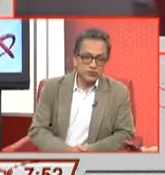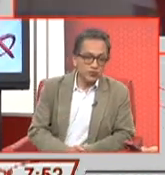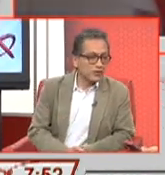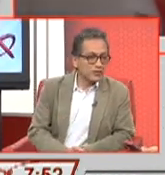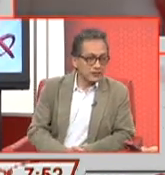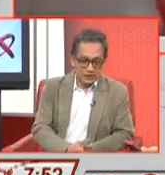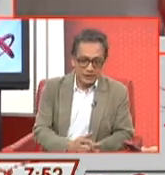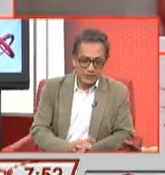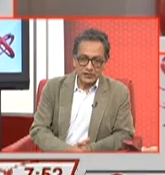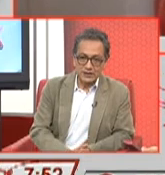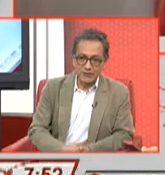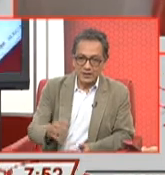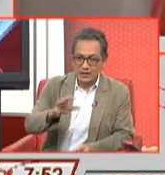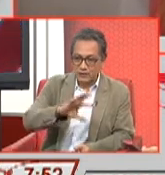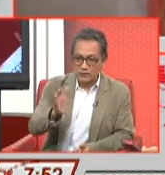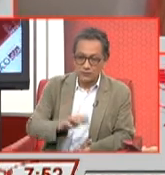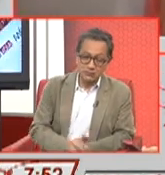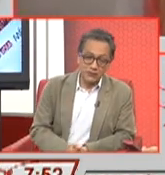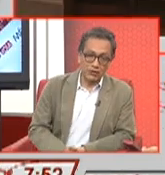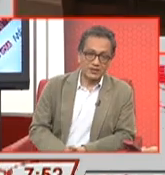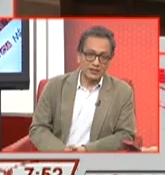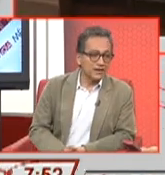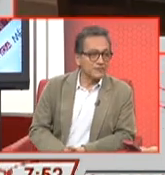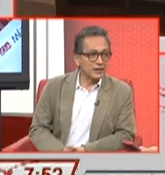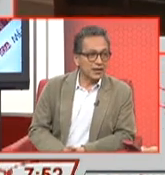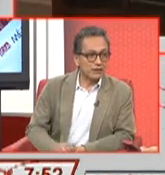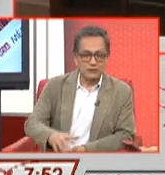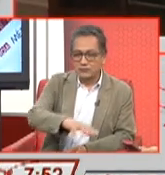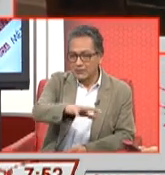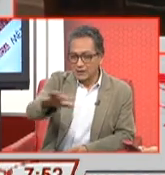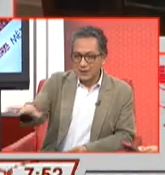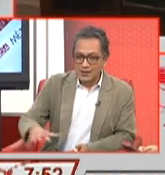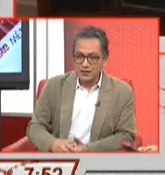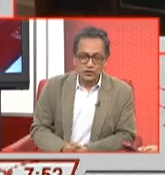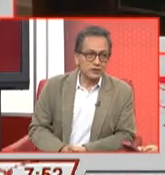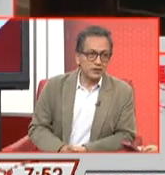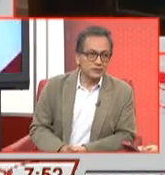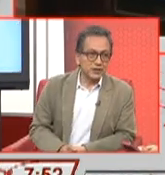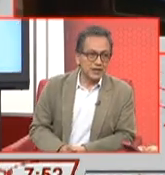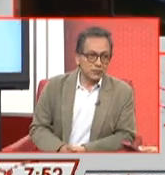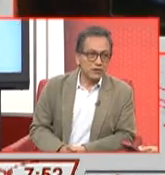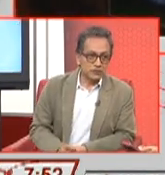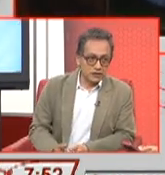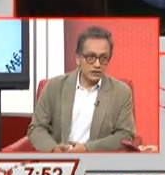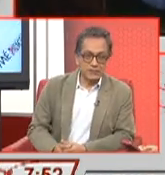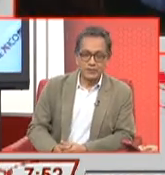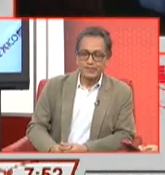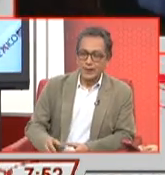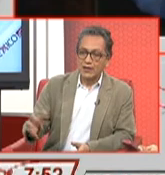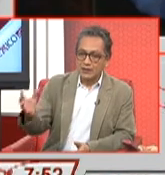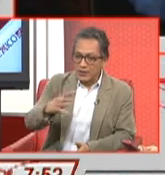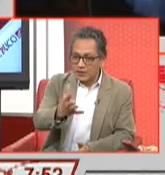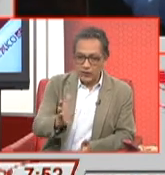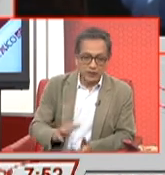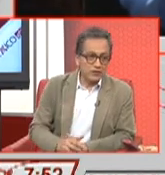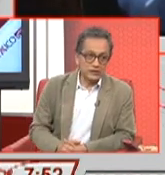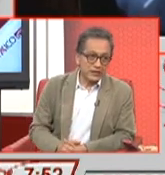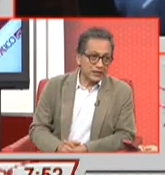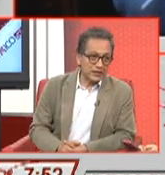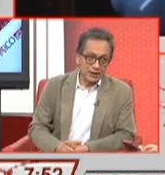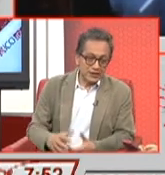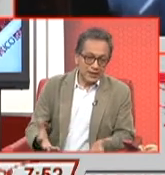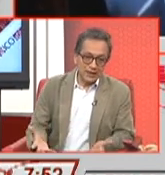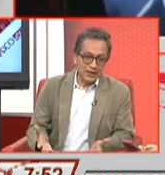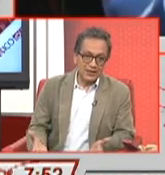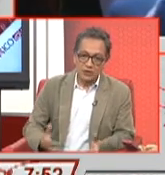tuvo muchos problemas precisamente con lo que tenía que enfrentar con el entorno del espectáculo, Johnny Depp, y Eduardo Manos